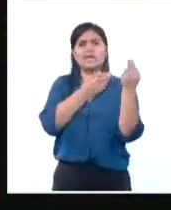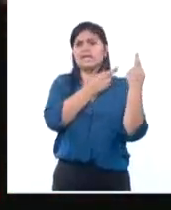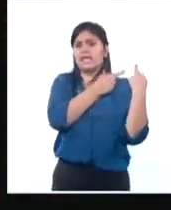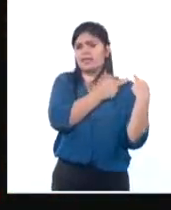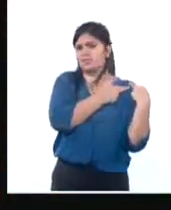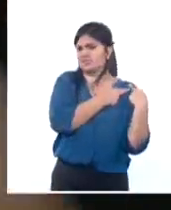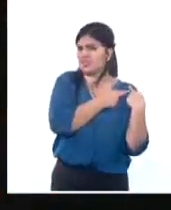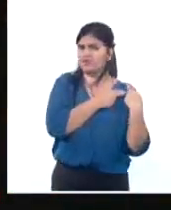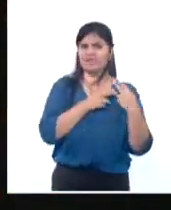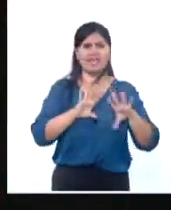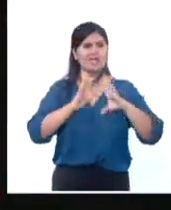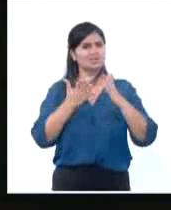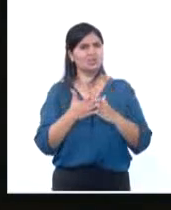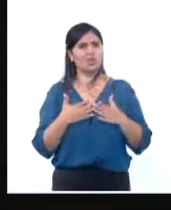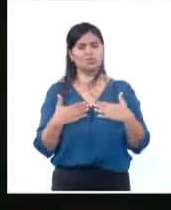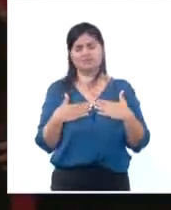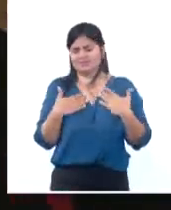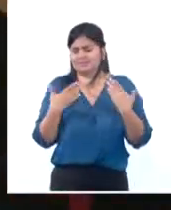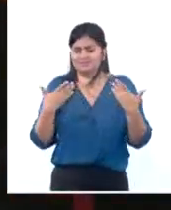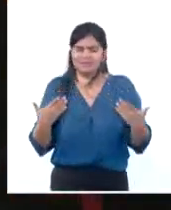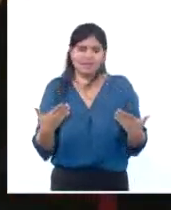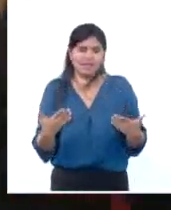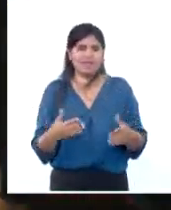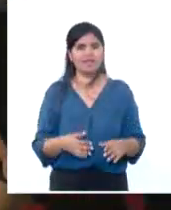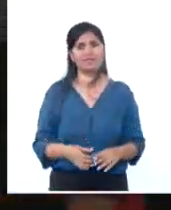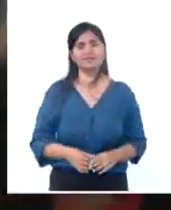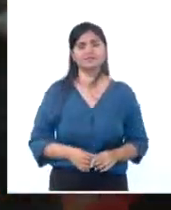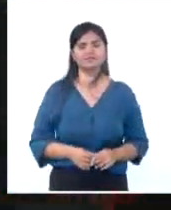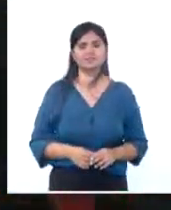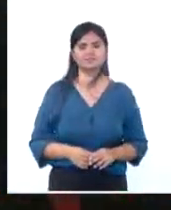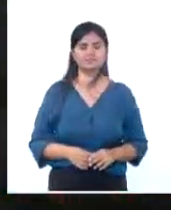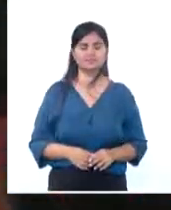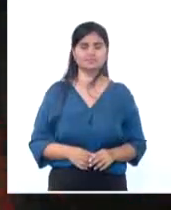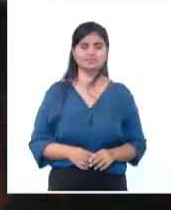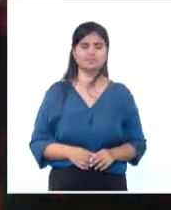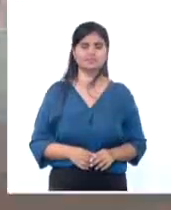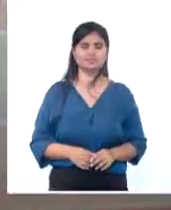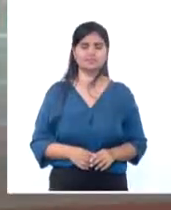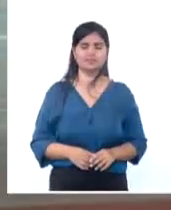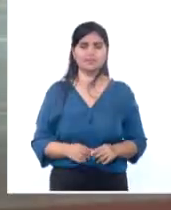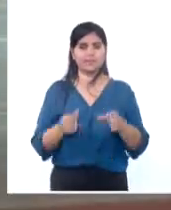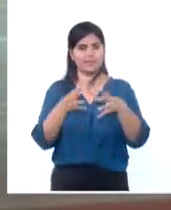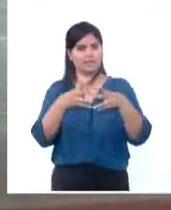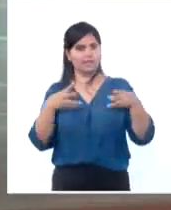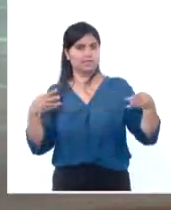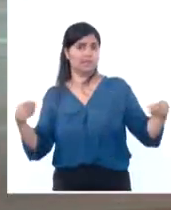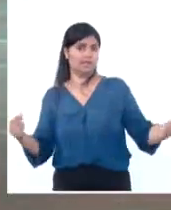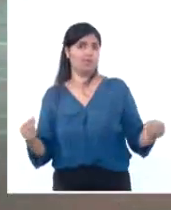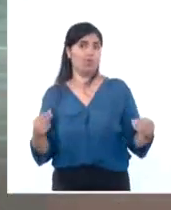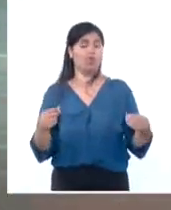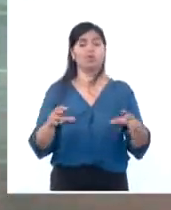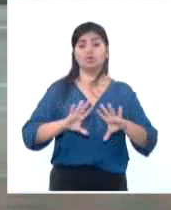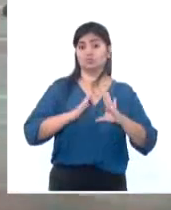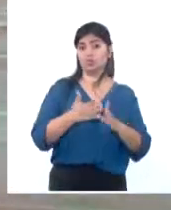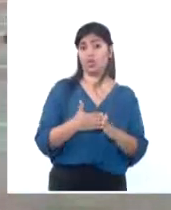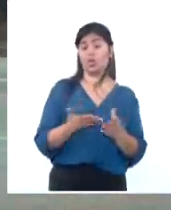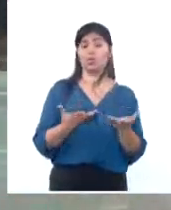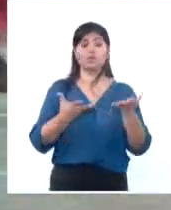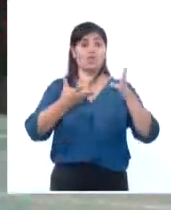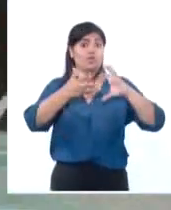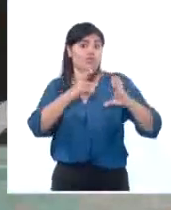enseñar la pasión, la seducción y el ritmo de tango. Tienes mucha seducción